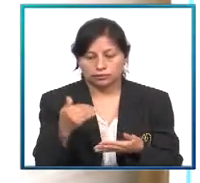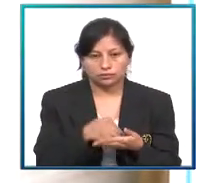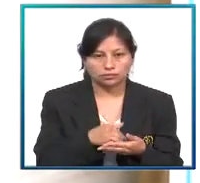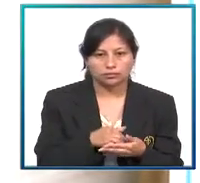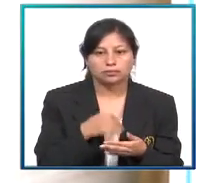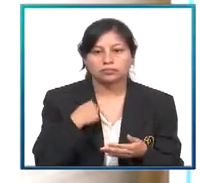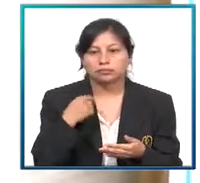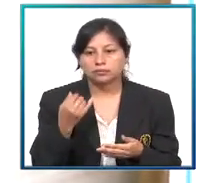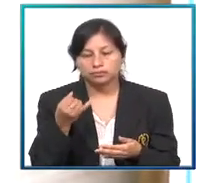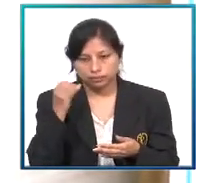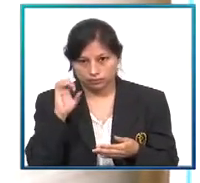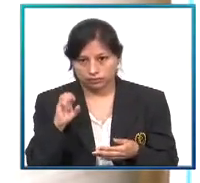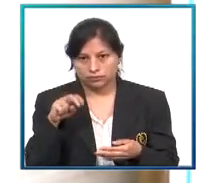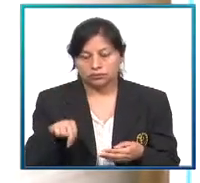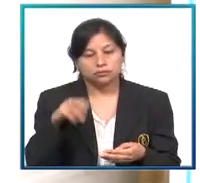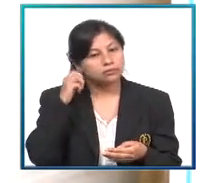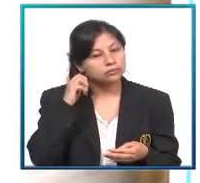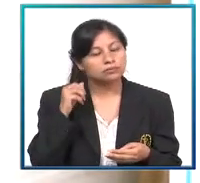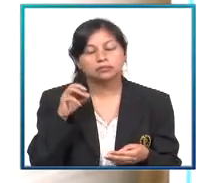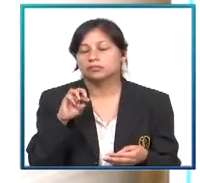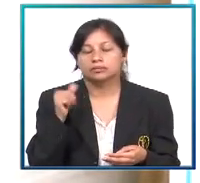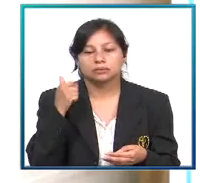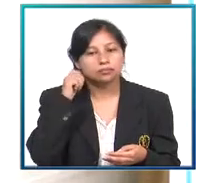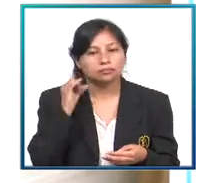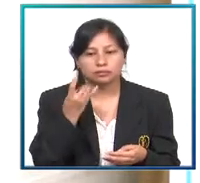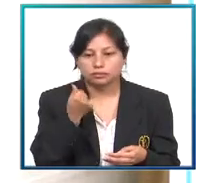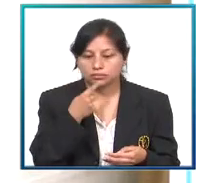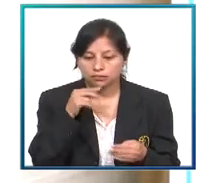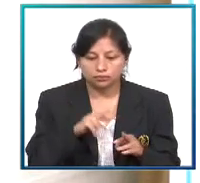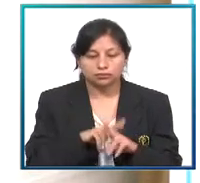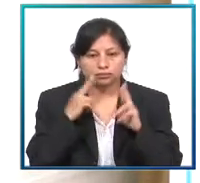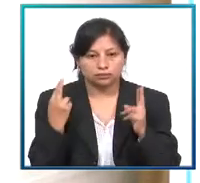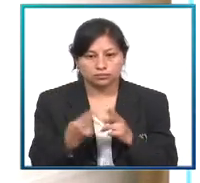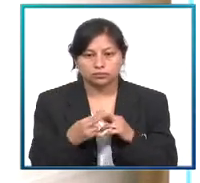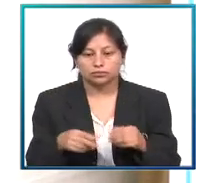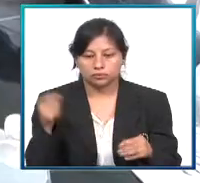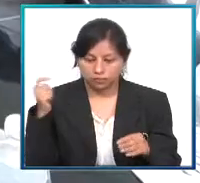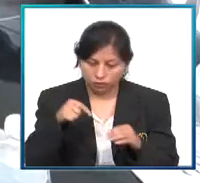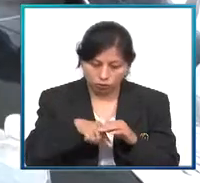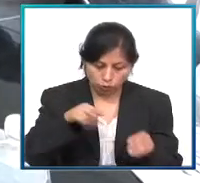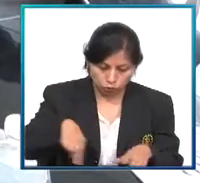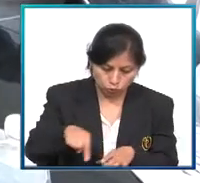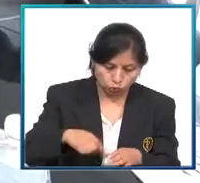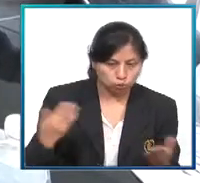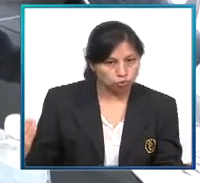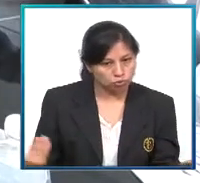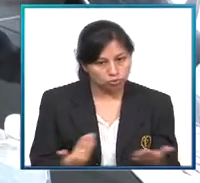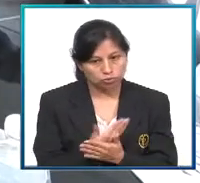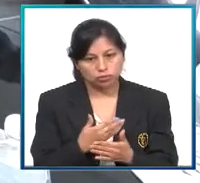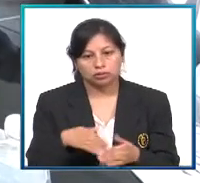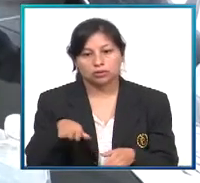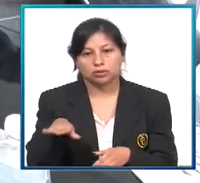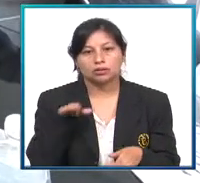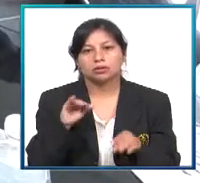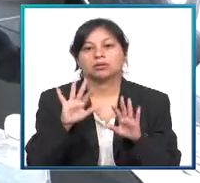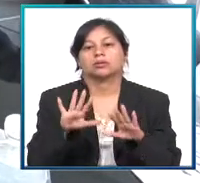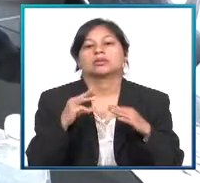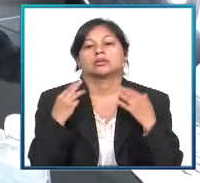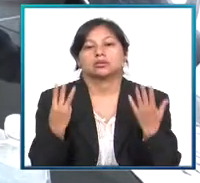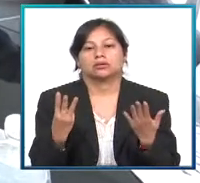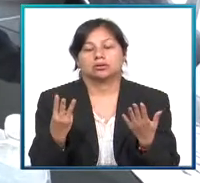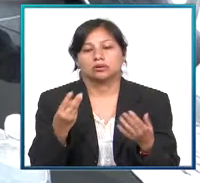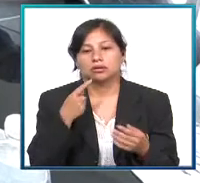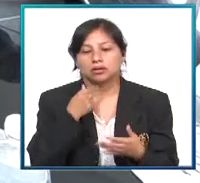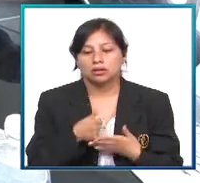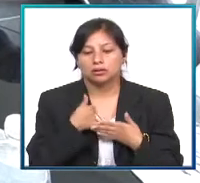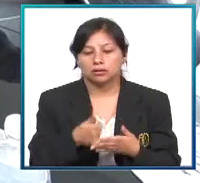subgerente de Empagua, Carlos Flores, que informó sobre el avance del proyecto para la perforación de dos pozos en el sector de la zona 18 capitalina,